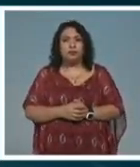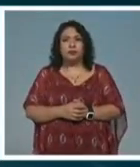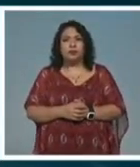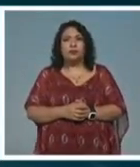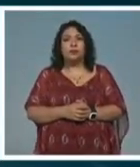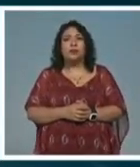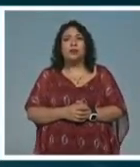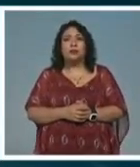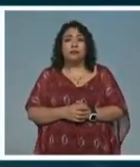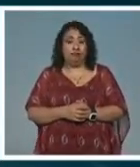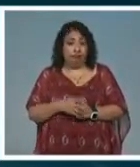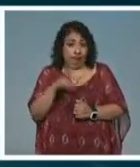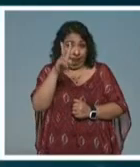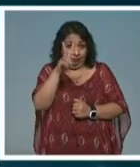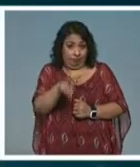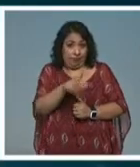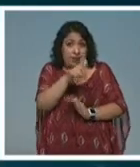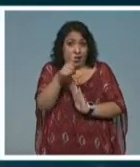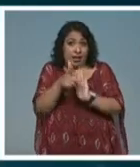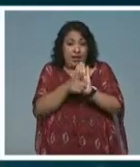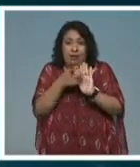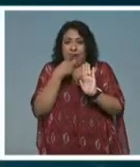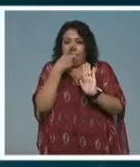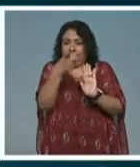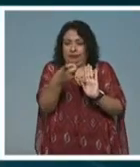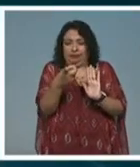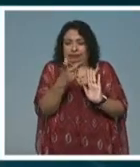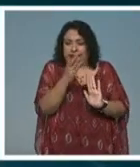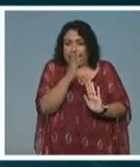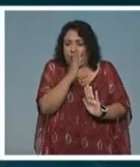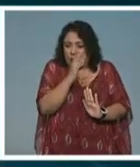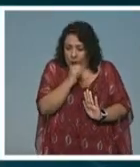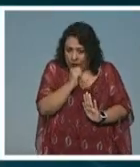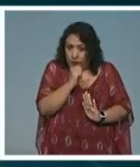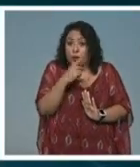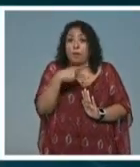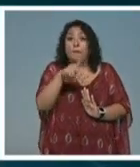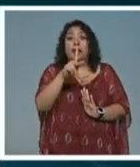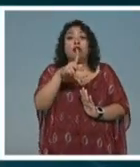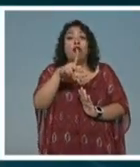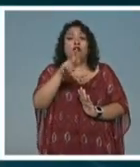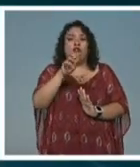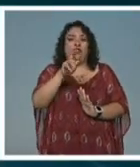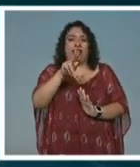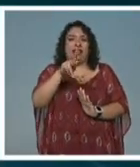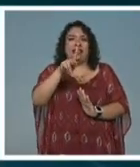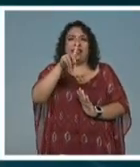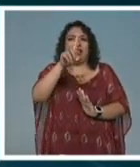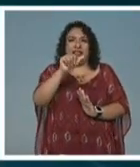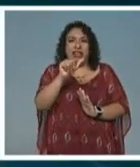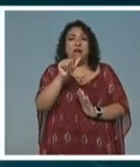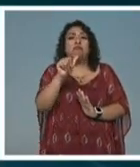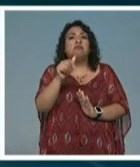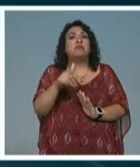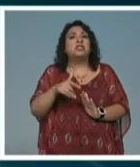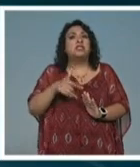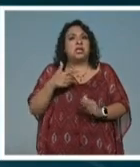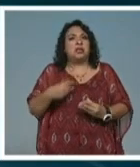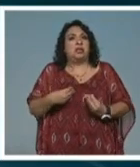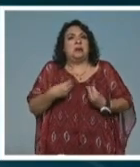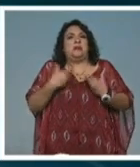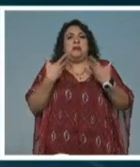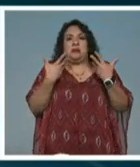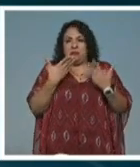ver. Literalmente, legalmente no podemos decir mucho, pero digamos que Frankelda, como ella lo dice, Frankelda se siente más viva que